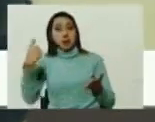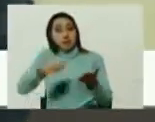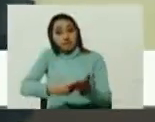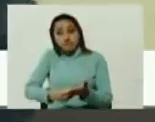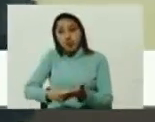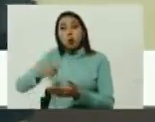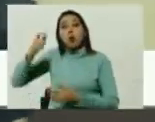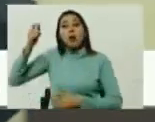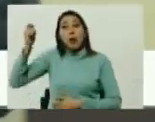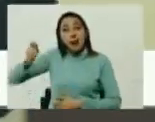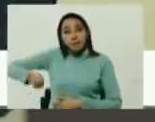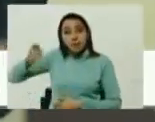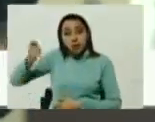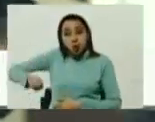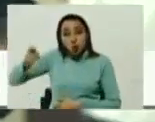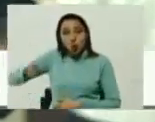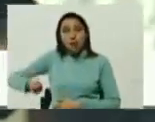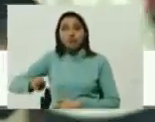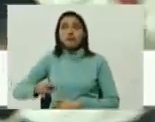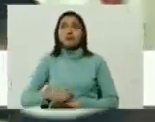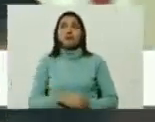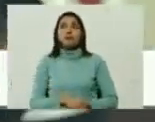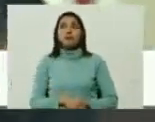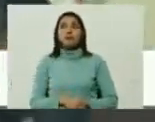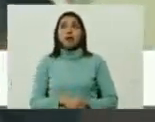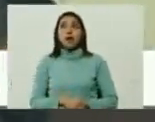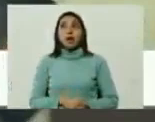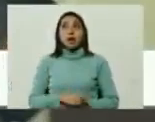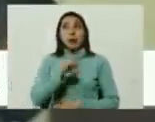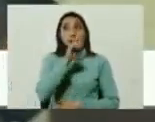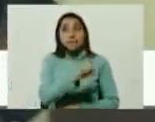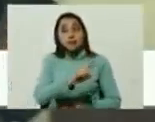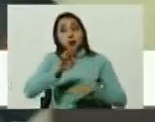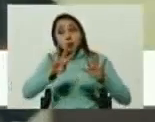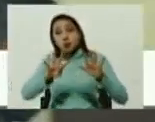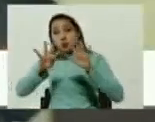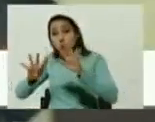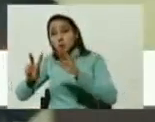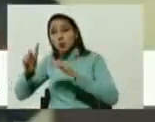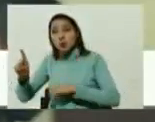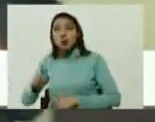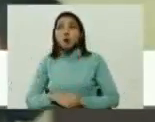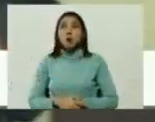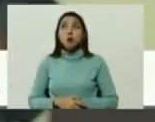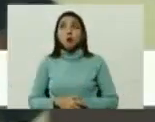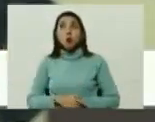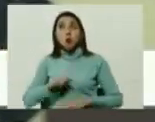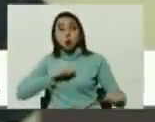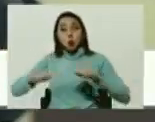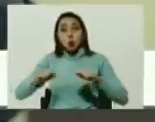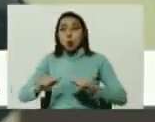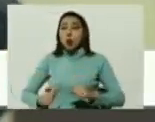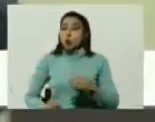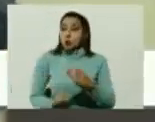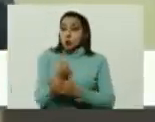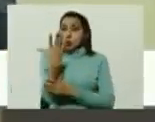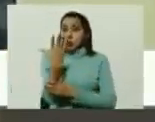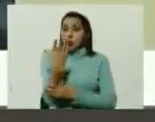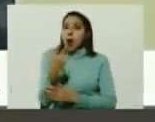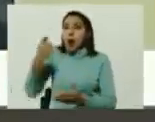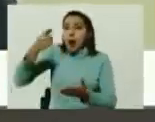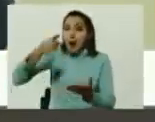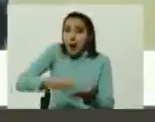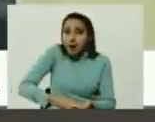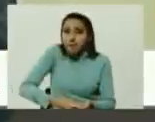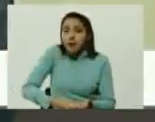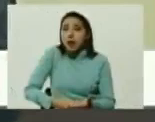las pensiones en el año 1991 cuando nació este movimiento el pago en las pensiones en la